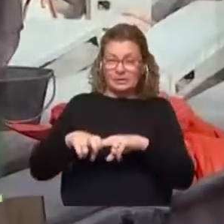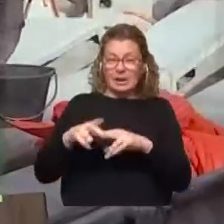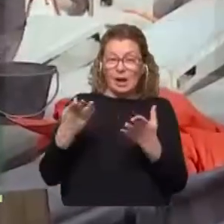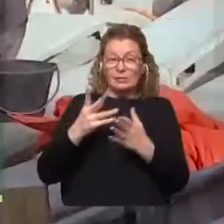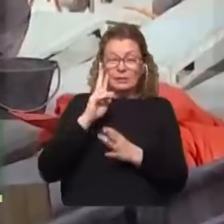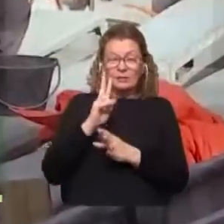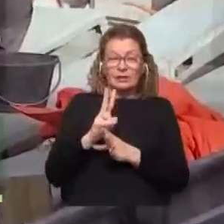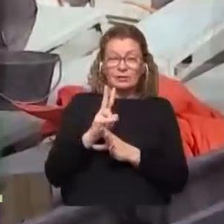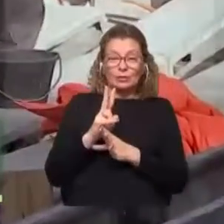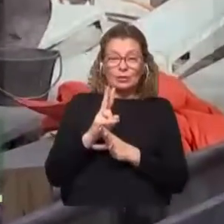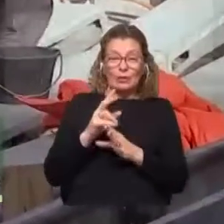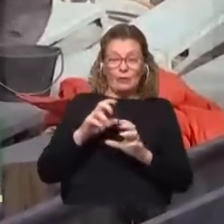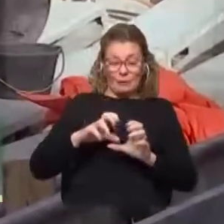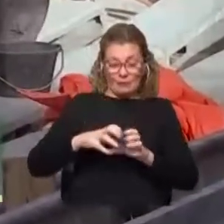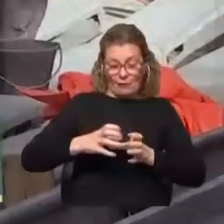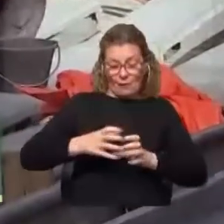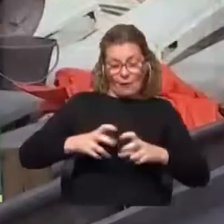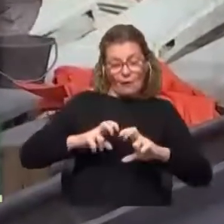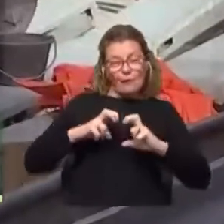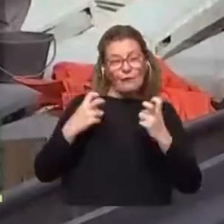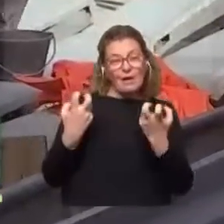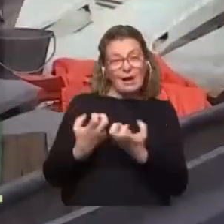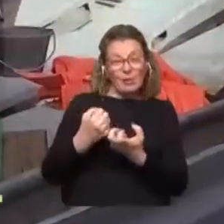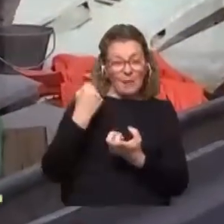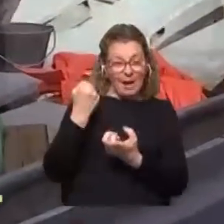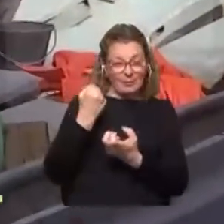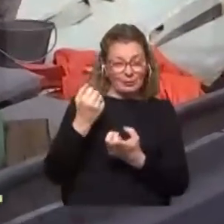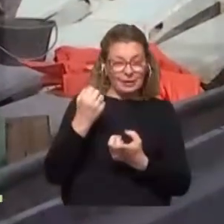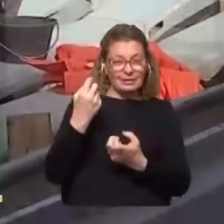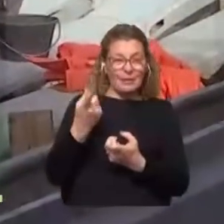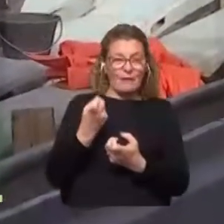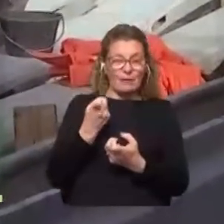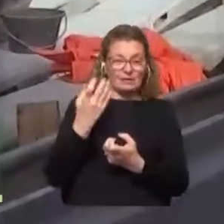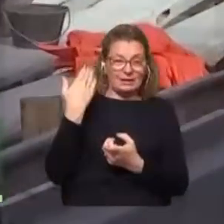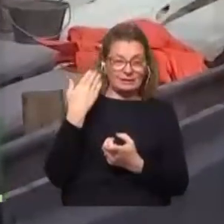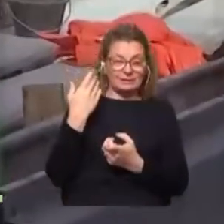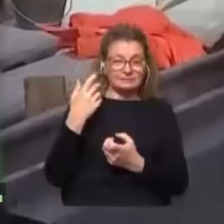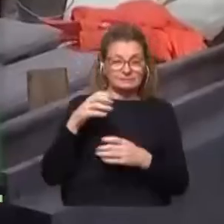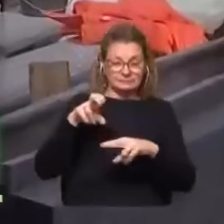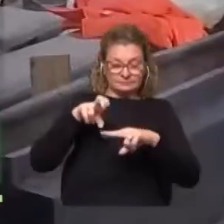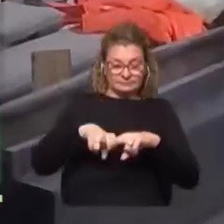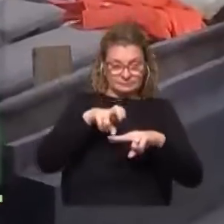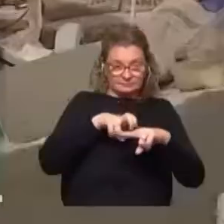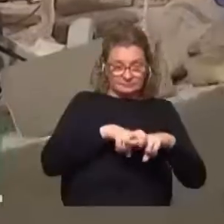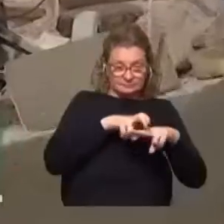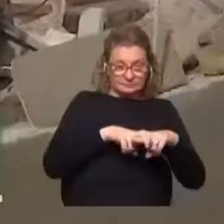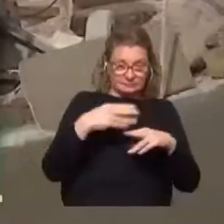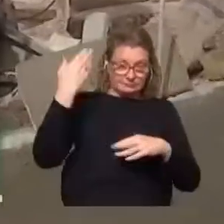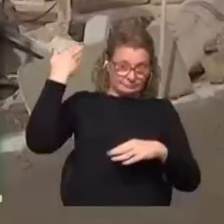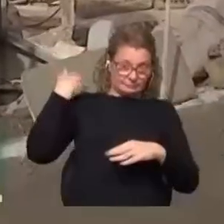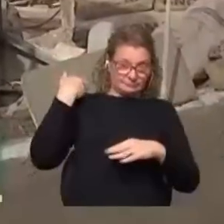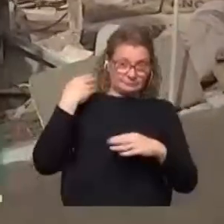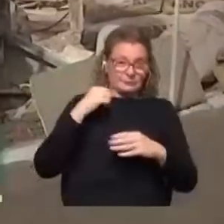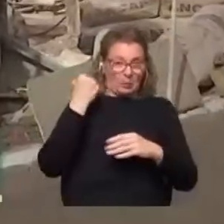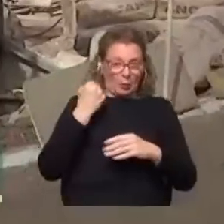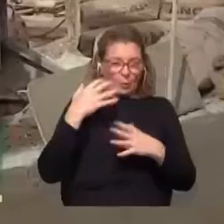están viendo unos bancos de hormigón muchísimos más resistentes que los que había donde se van a implantar unas butacas con respaldo muy